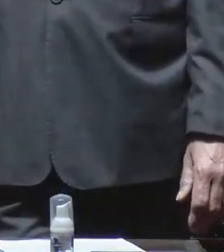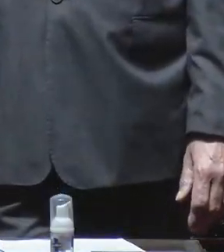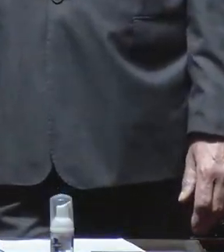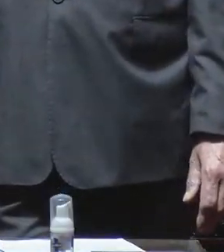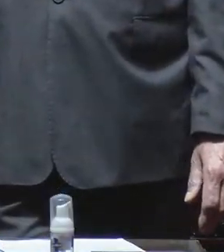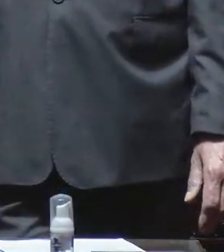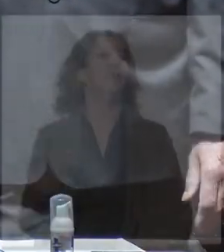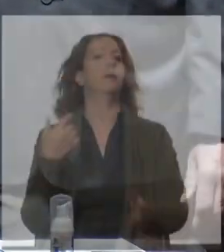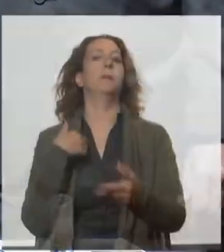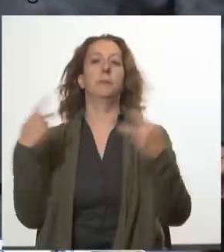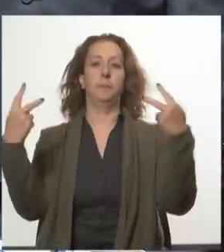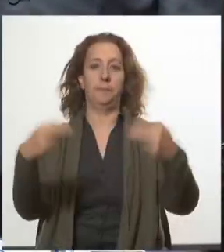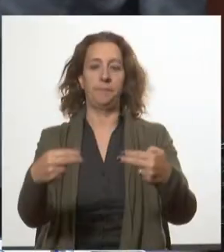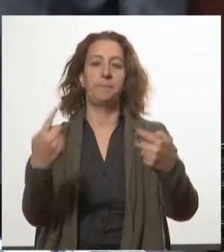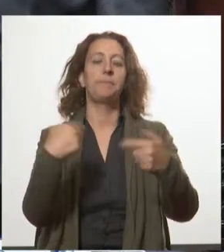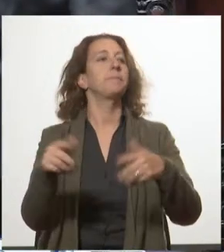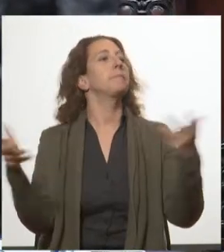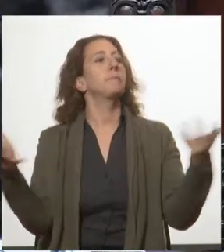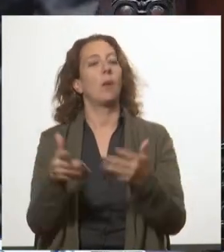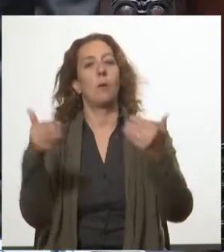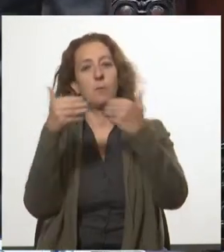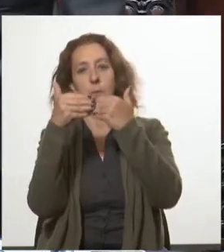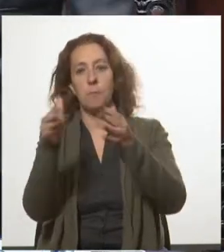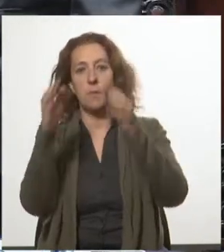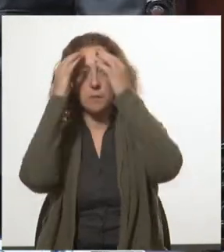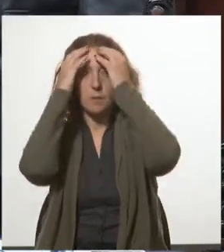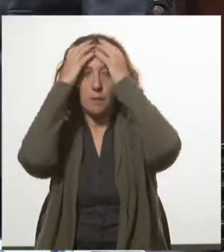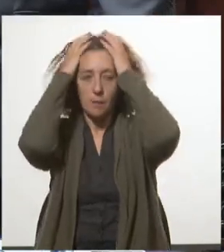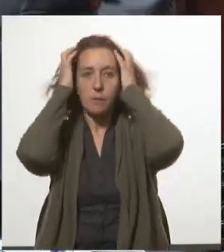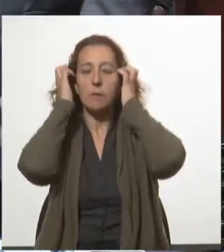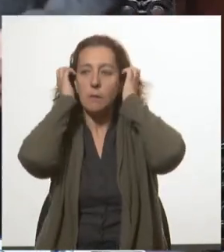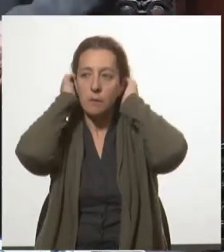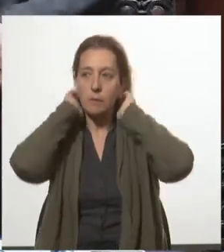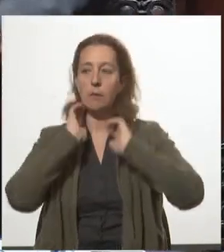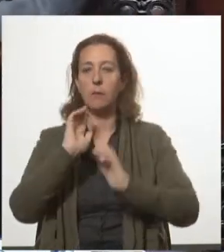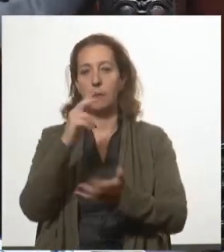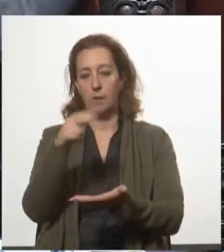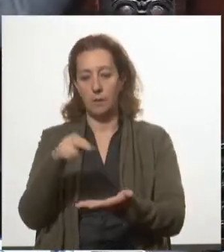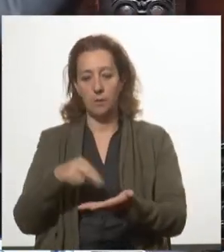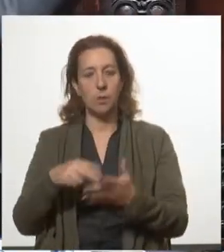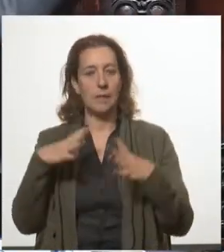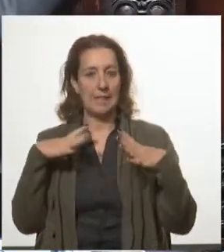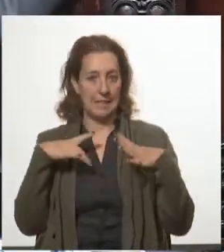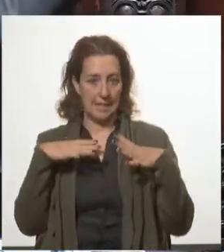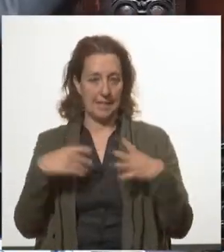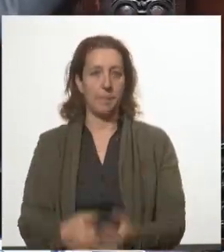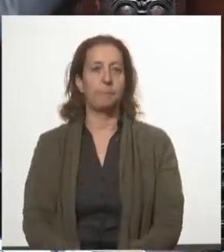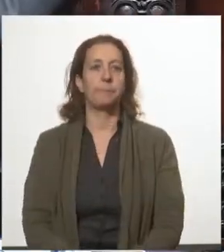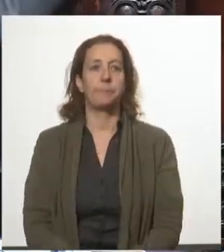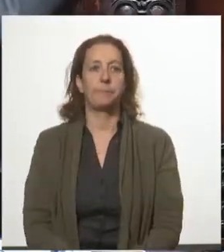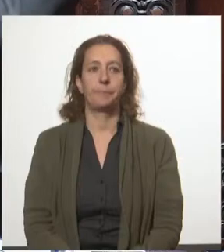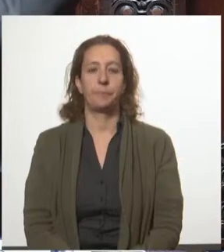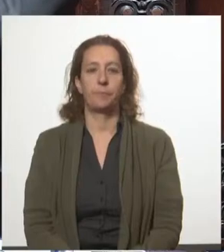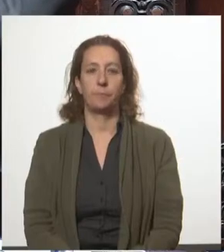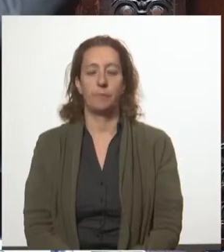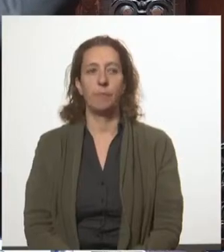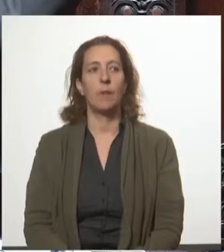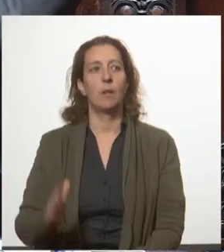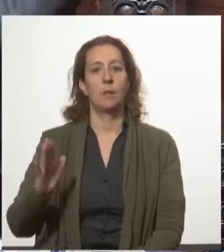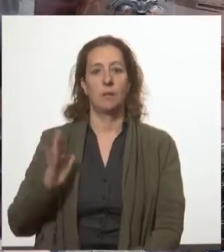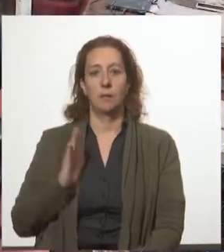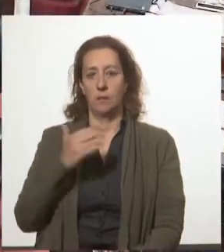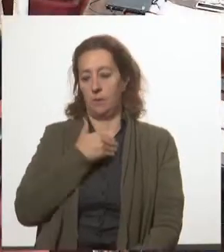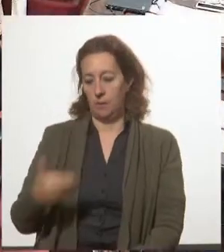vamos primero a iniciar con la lectura de una licencia llegada a la mesa señora